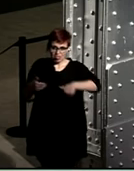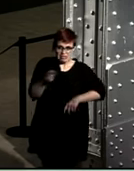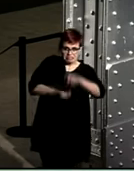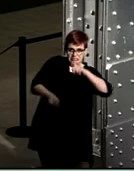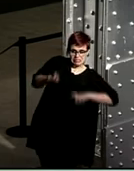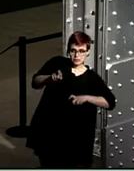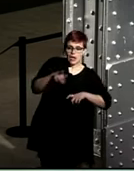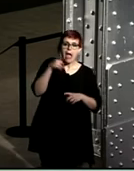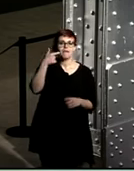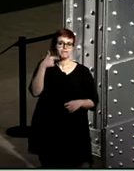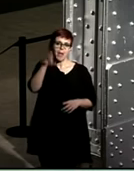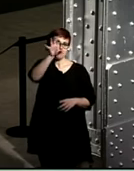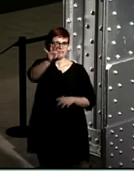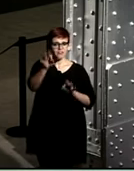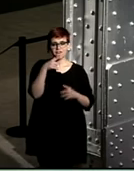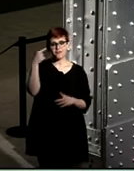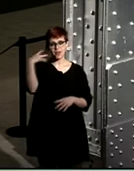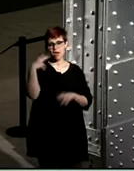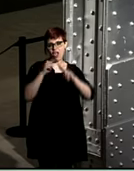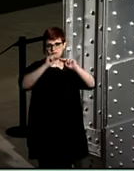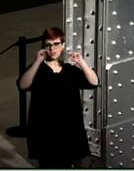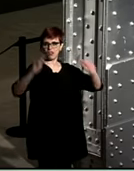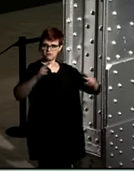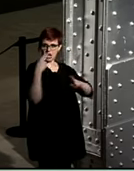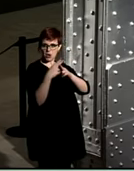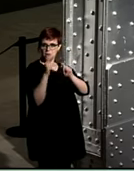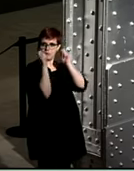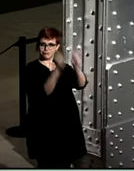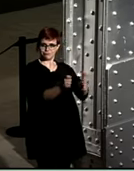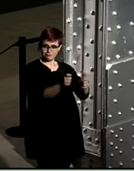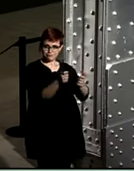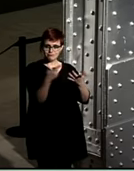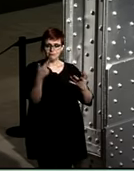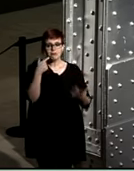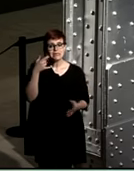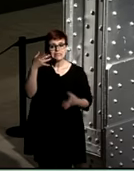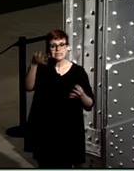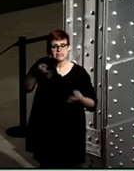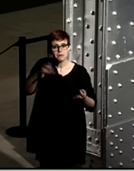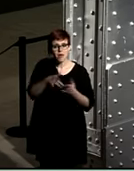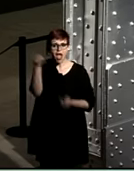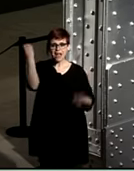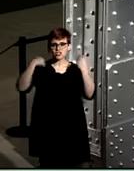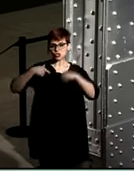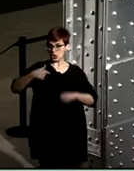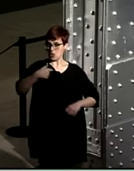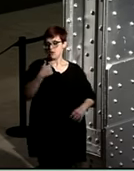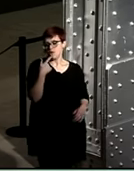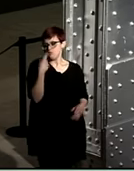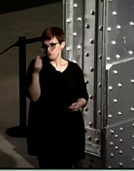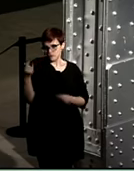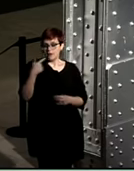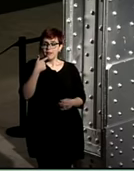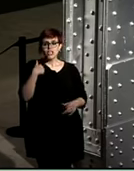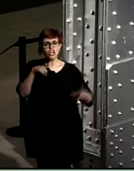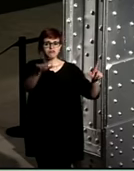este país somos mucho de etiquetar, ¿no? De este actor es de televisión, este actor es de cine. Pero porque también hemos oído muchas veces decir a muchos actores, yo no hago